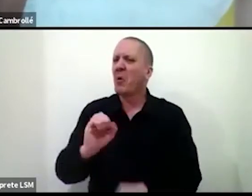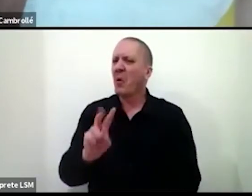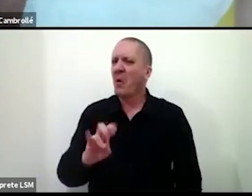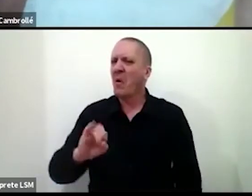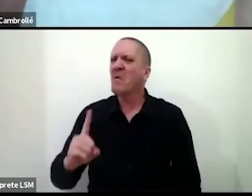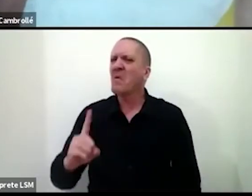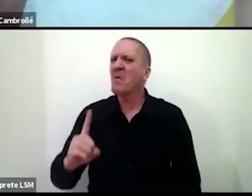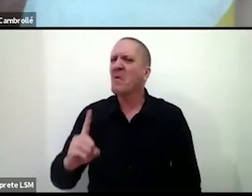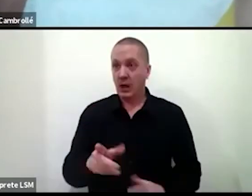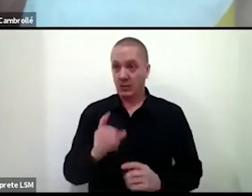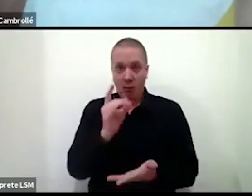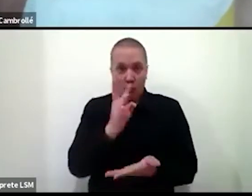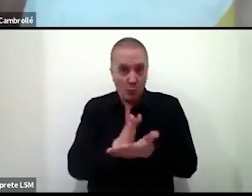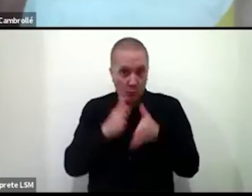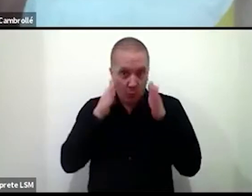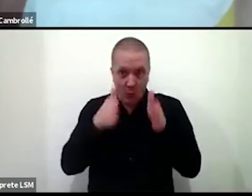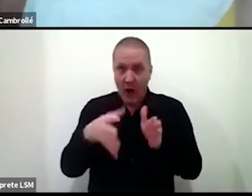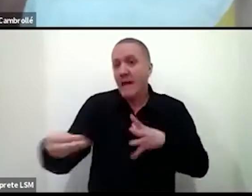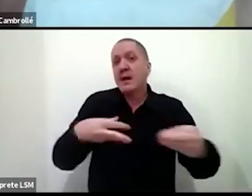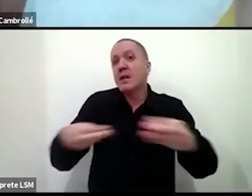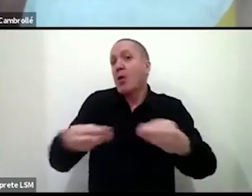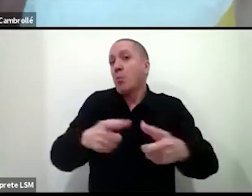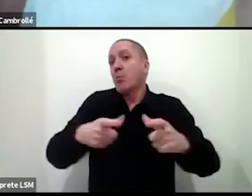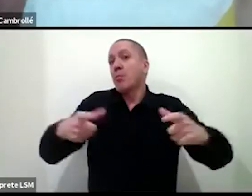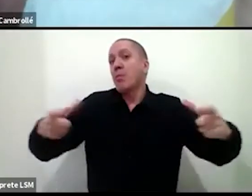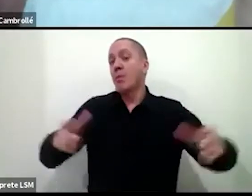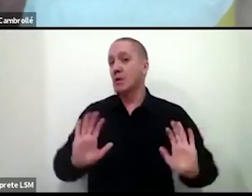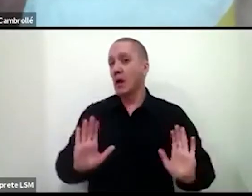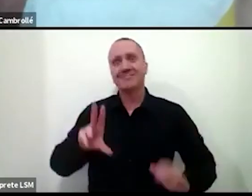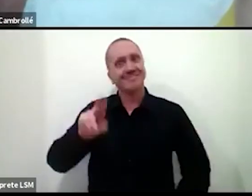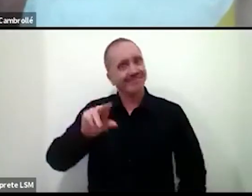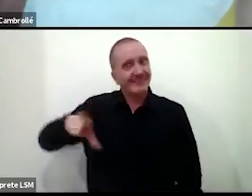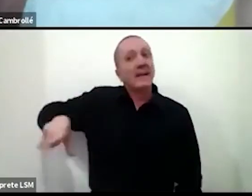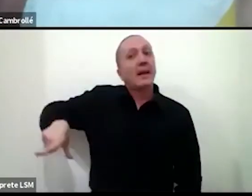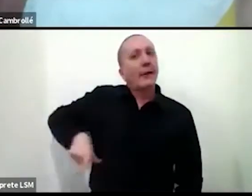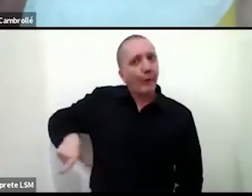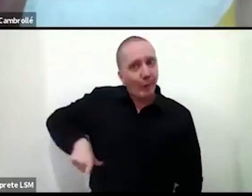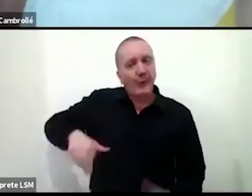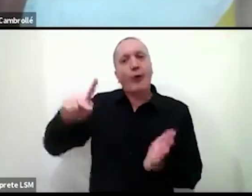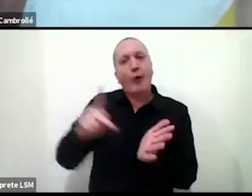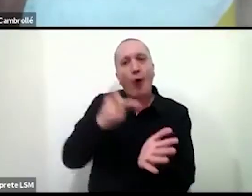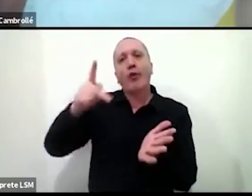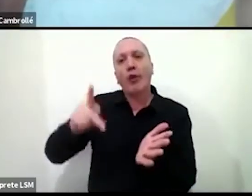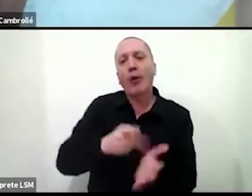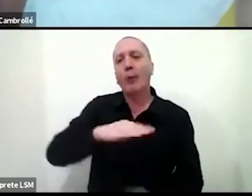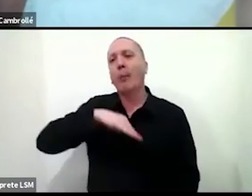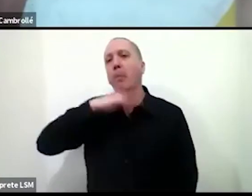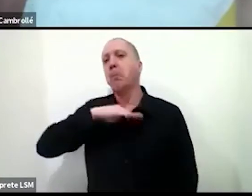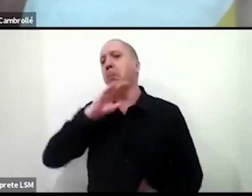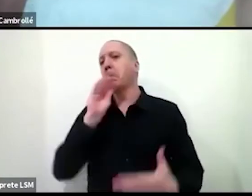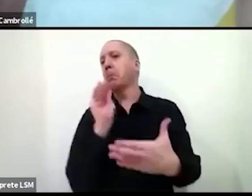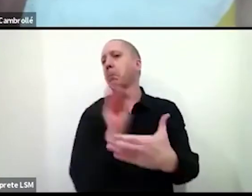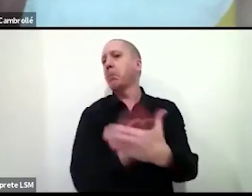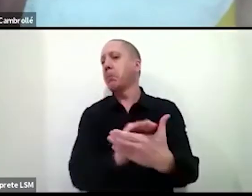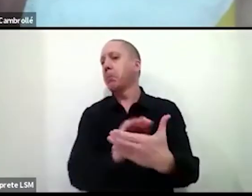sino también cómo el sistema, una vez más, se ha olvidado de las comunidades vulnerables, ¿no? Y de las comunidades